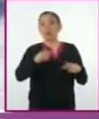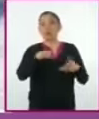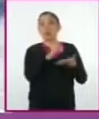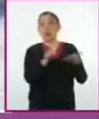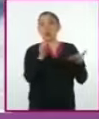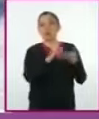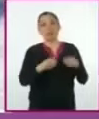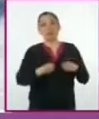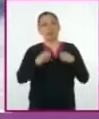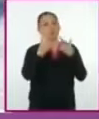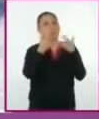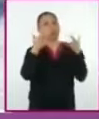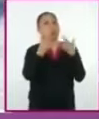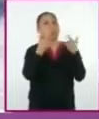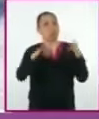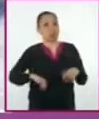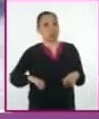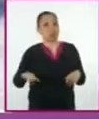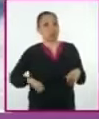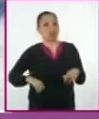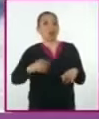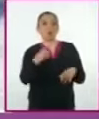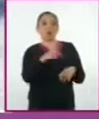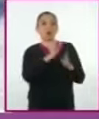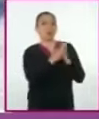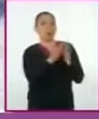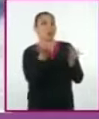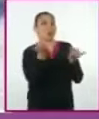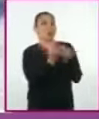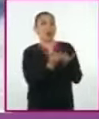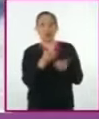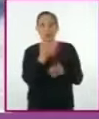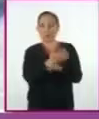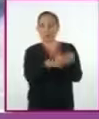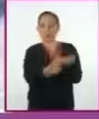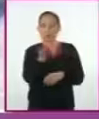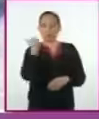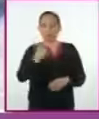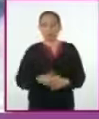está llena de anécdotas tan interesantes como su obra misma. Acompáñenme.